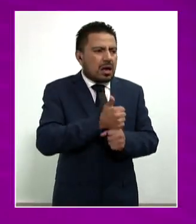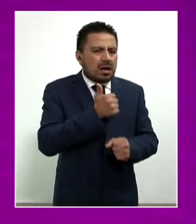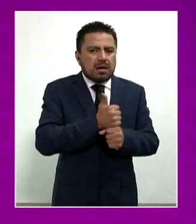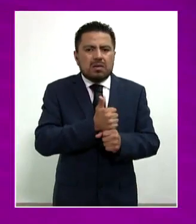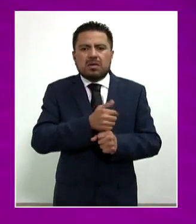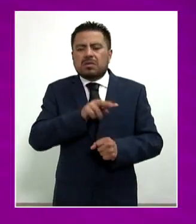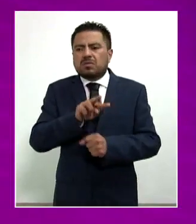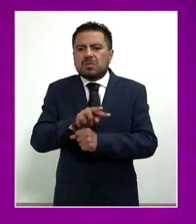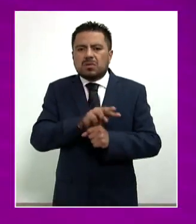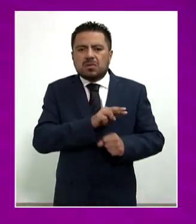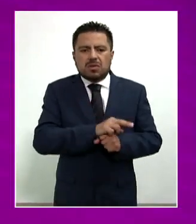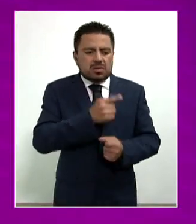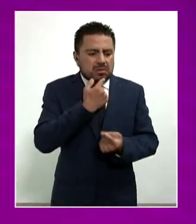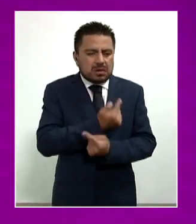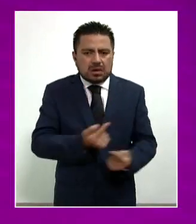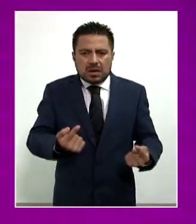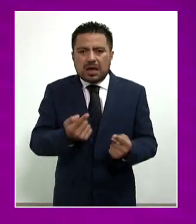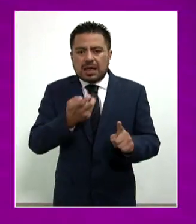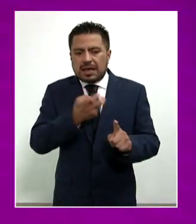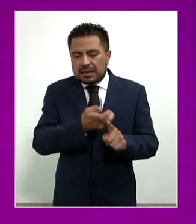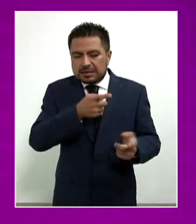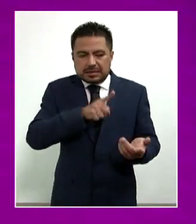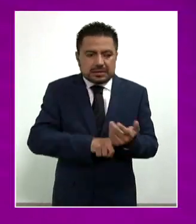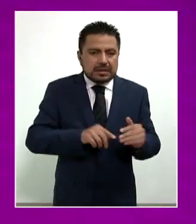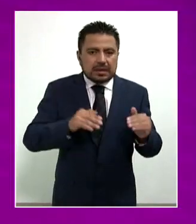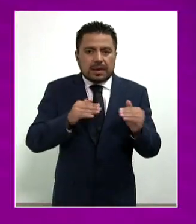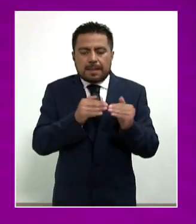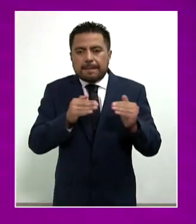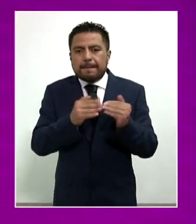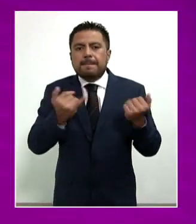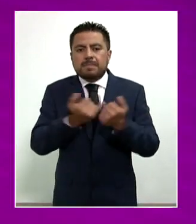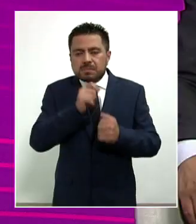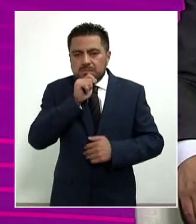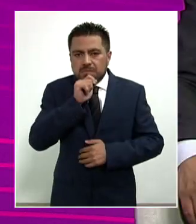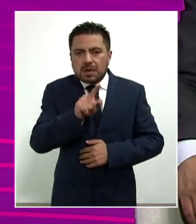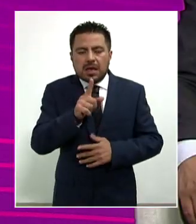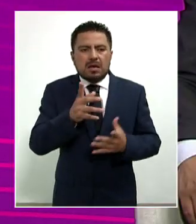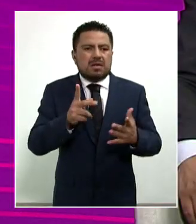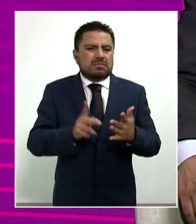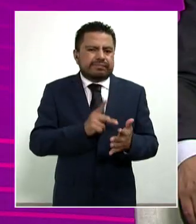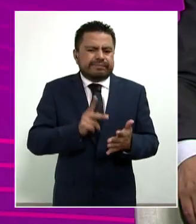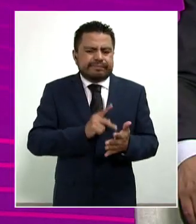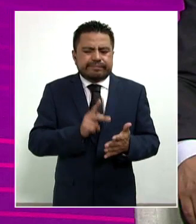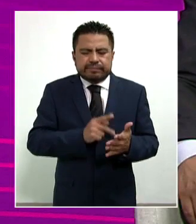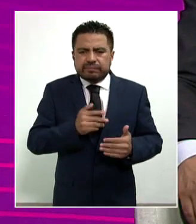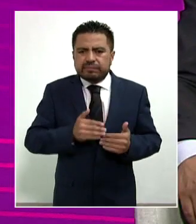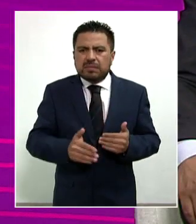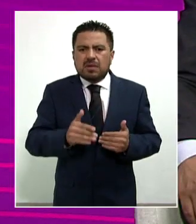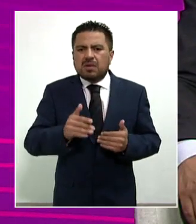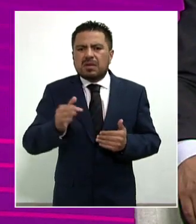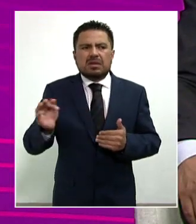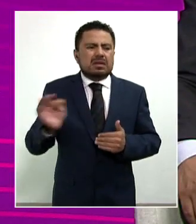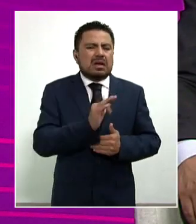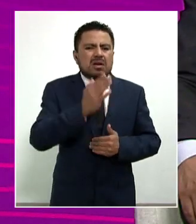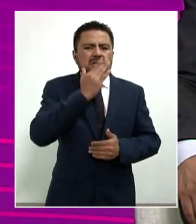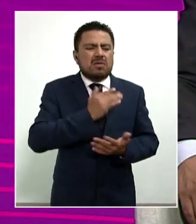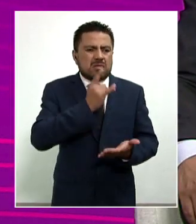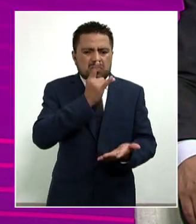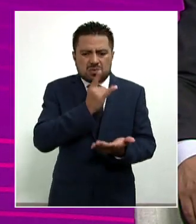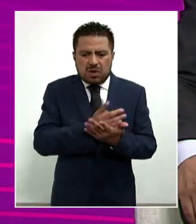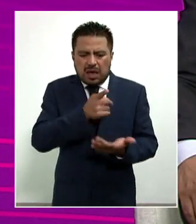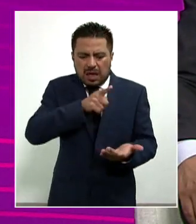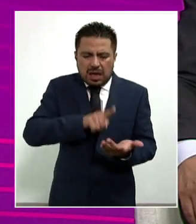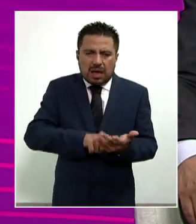abuelita, están cuidando a los niños en ese hogar, y también muchas veces ni siquiera es solo dentro